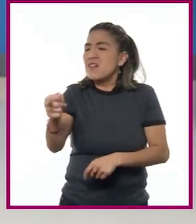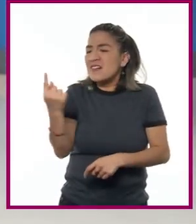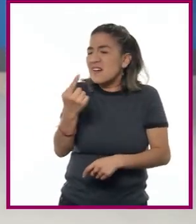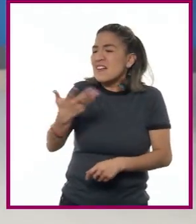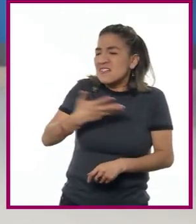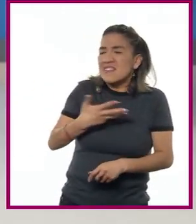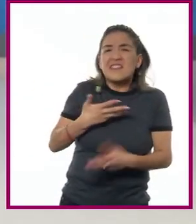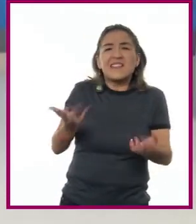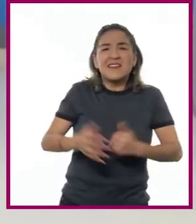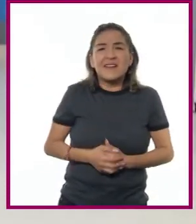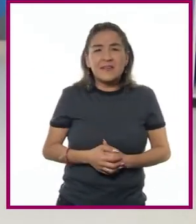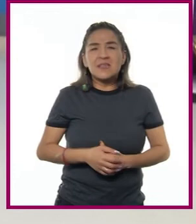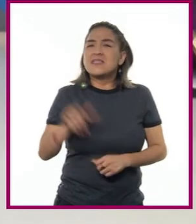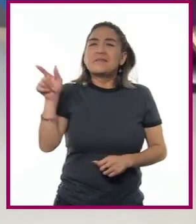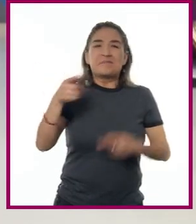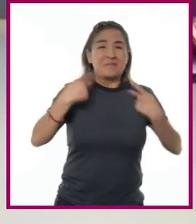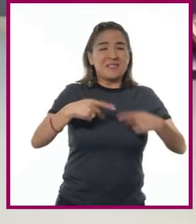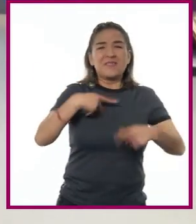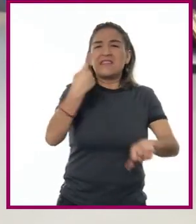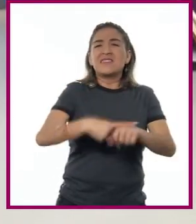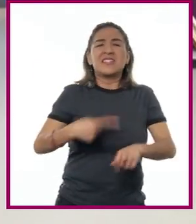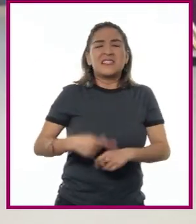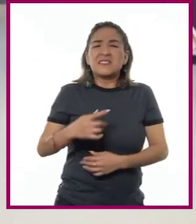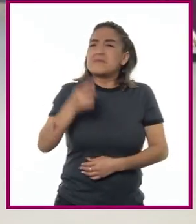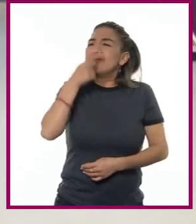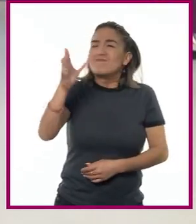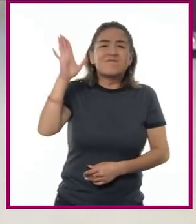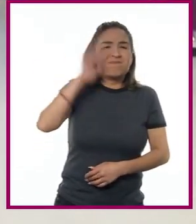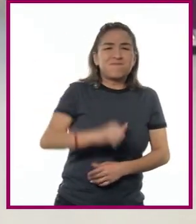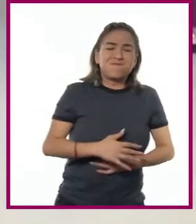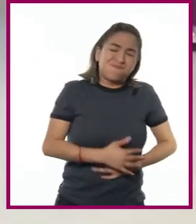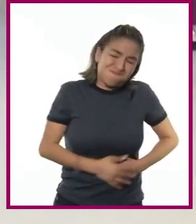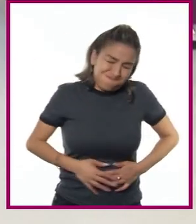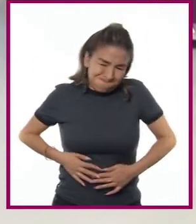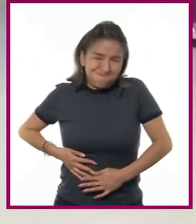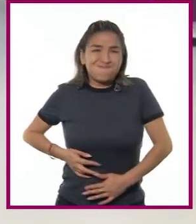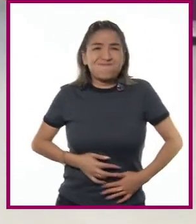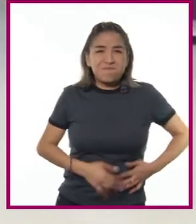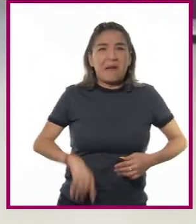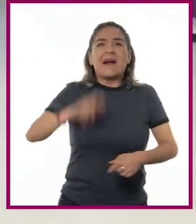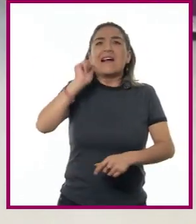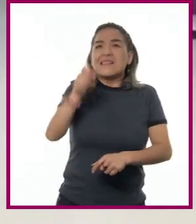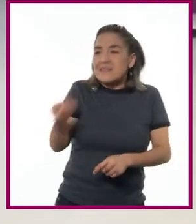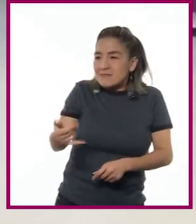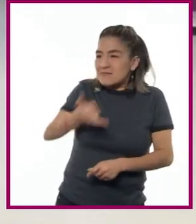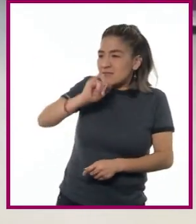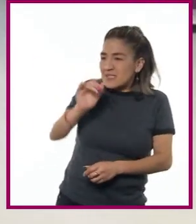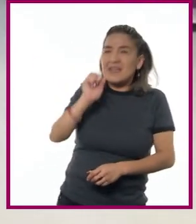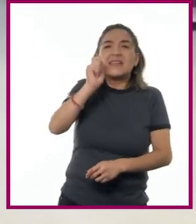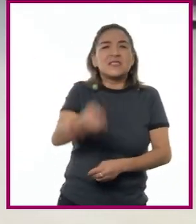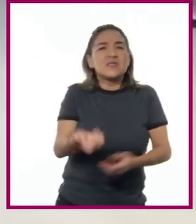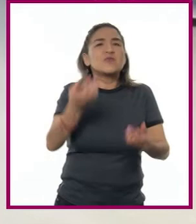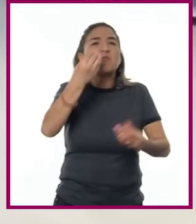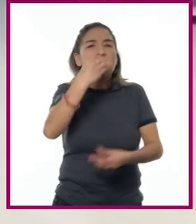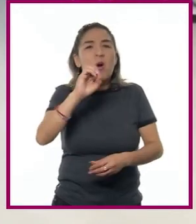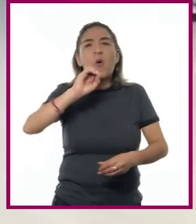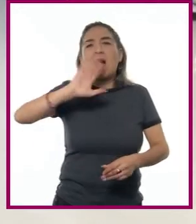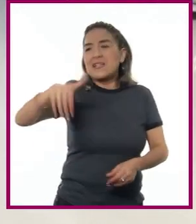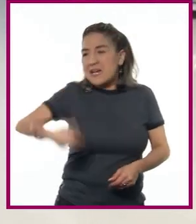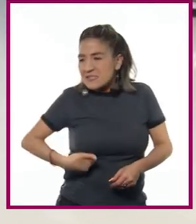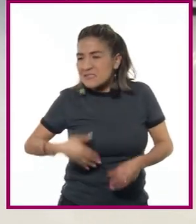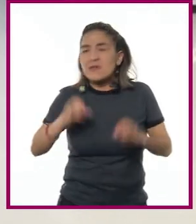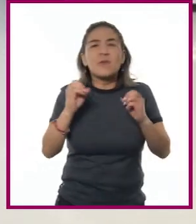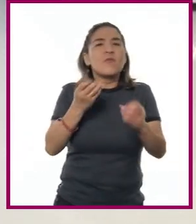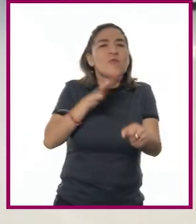solo se queja y se toca el estómago. Nadie sabe qué comió o bebió, si se lastimó o cuál fue la causa del